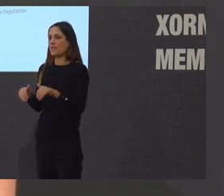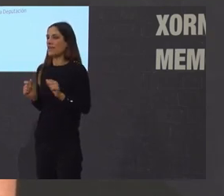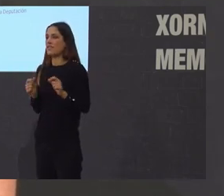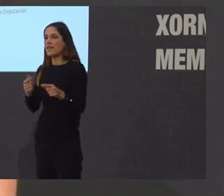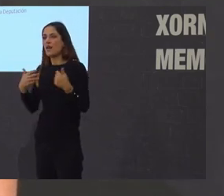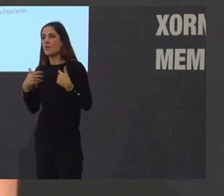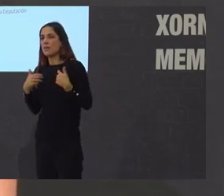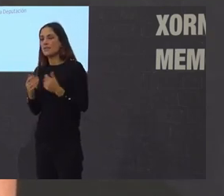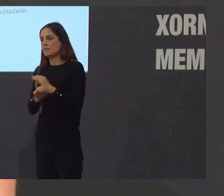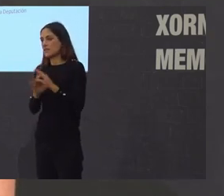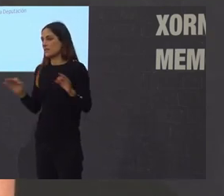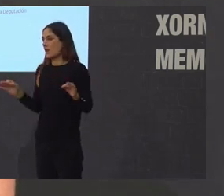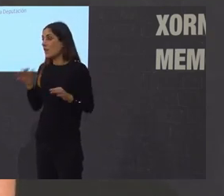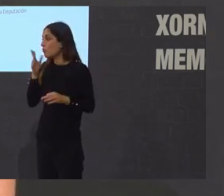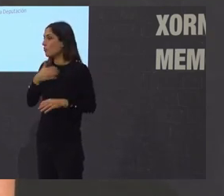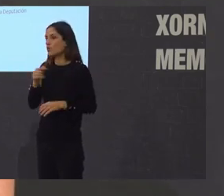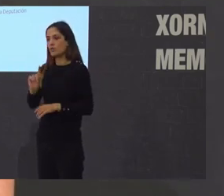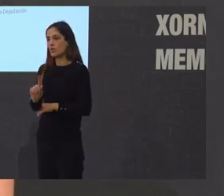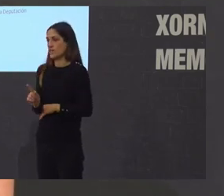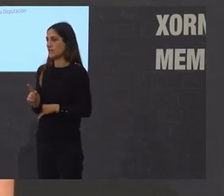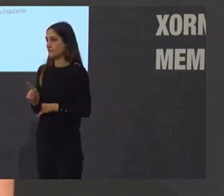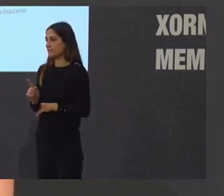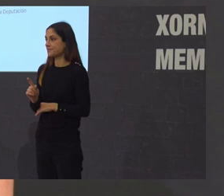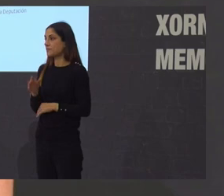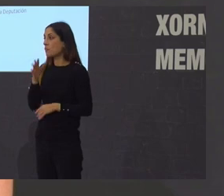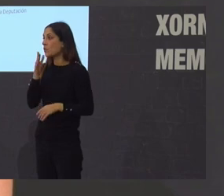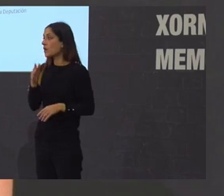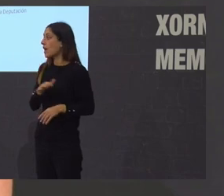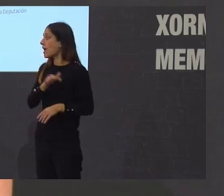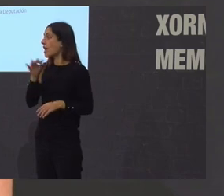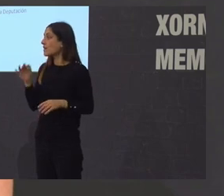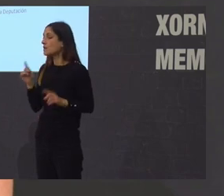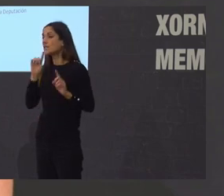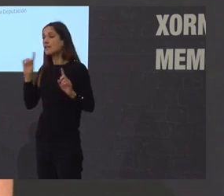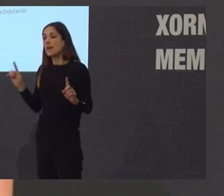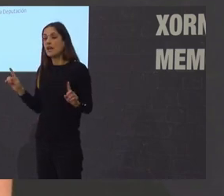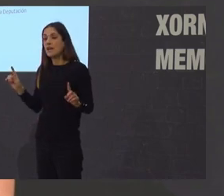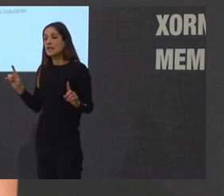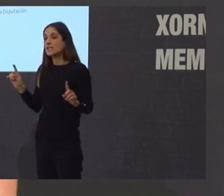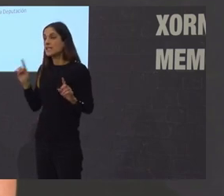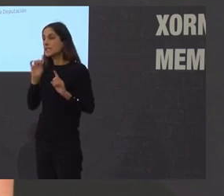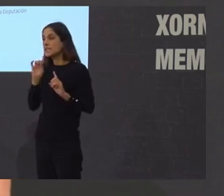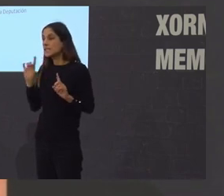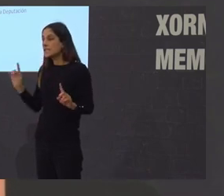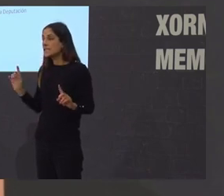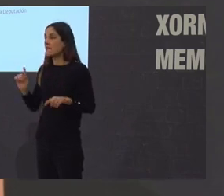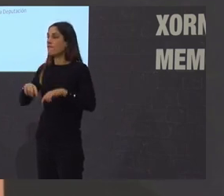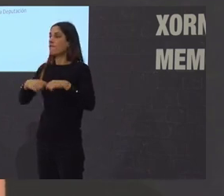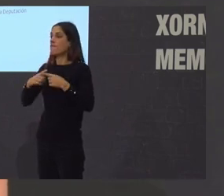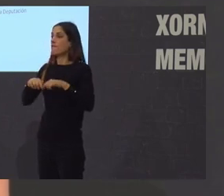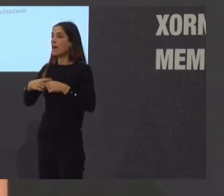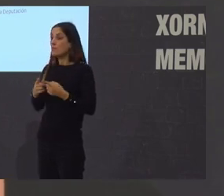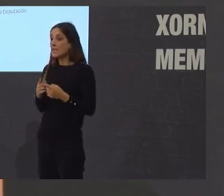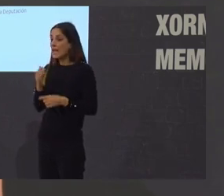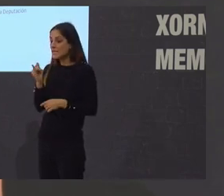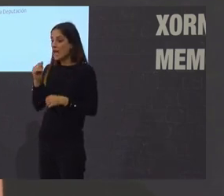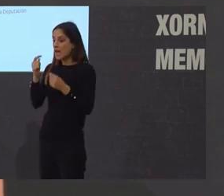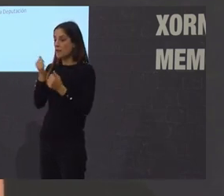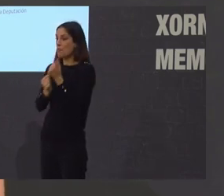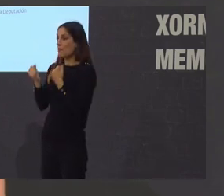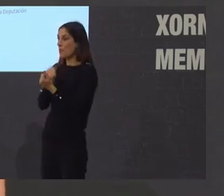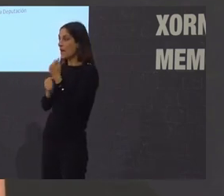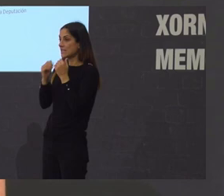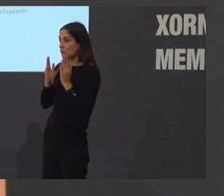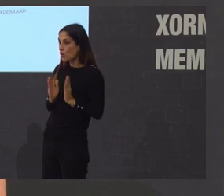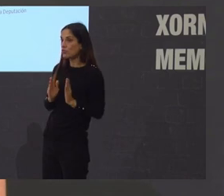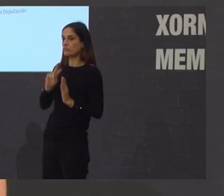dotar de justicia porque no se quiere. Porque además, si las familias que tienen ese patrimonio, las empresas que tienen ese